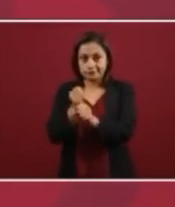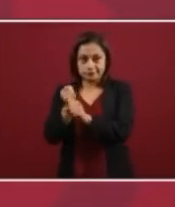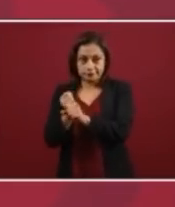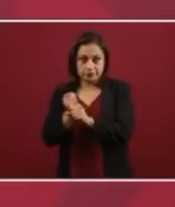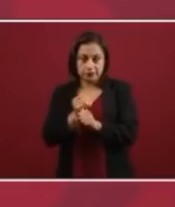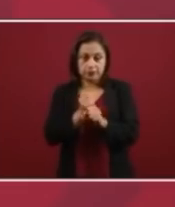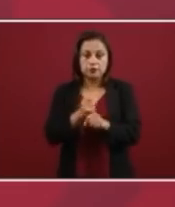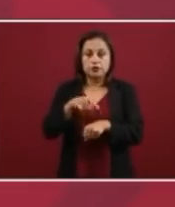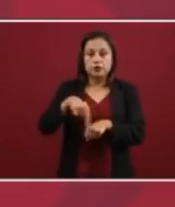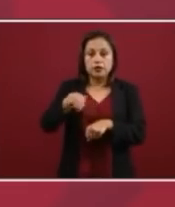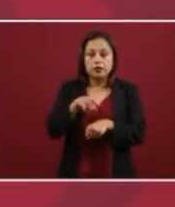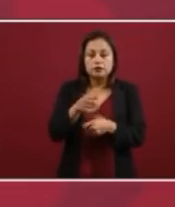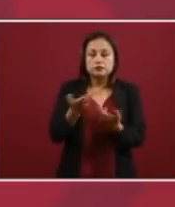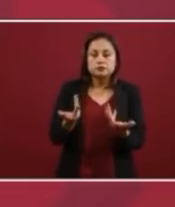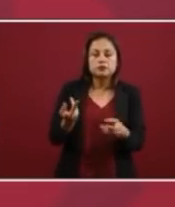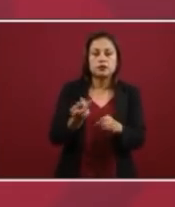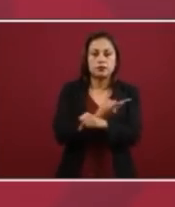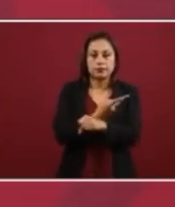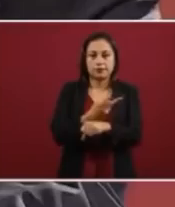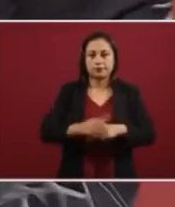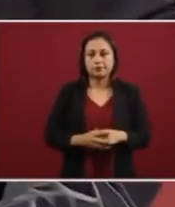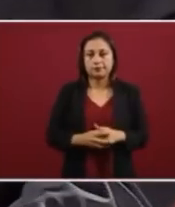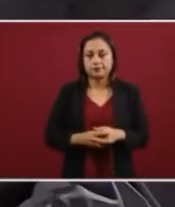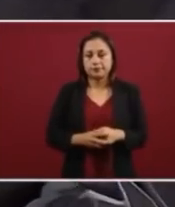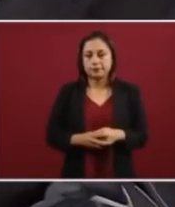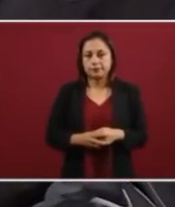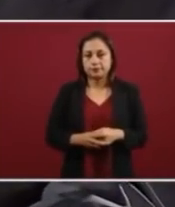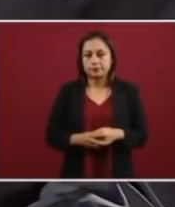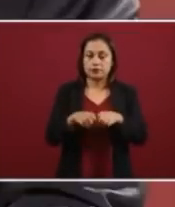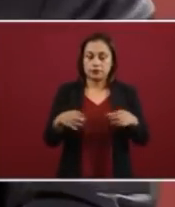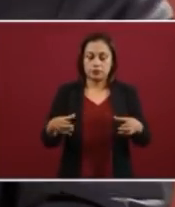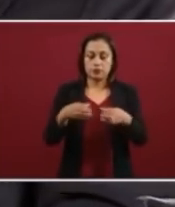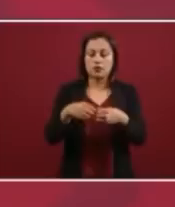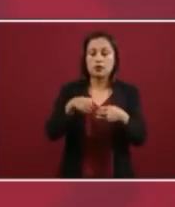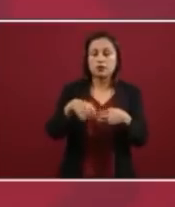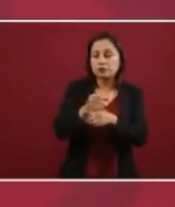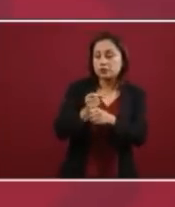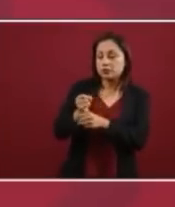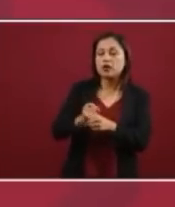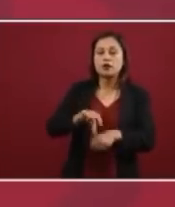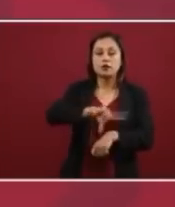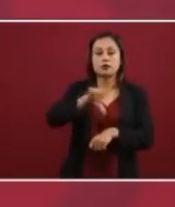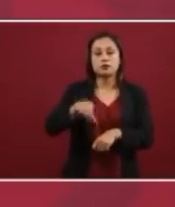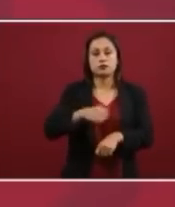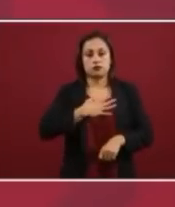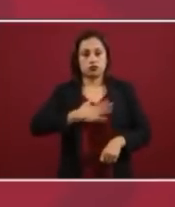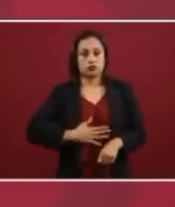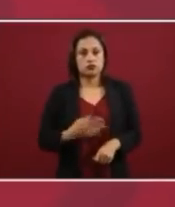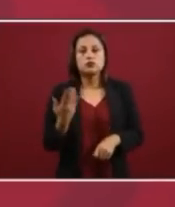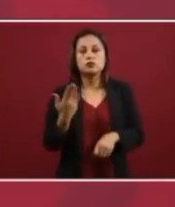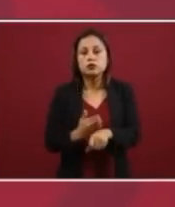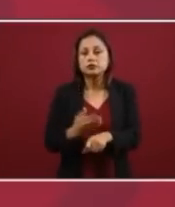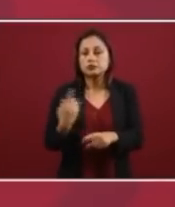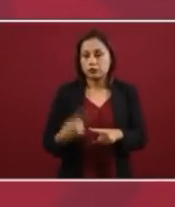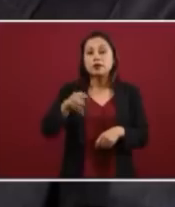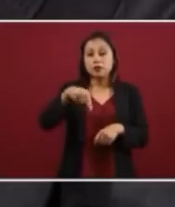indagar los hechos, desde luego para hacer justicia, y están manejando todas